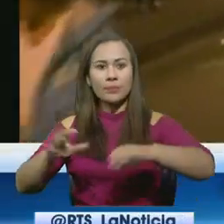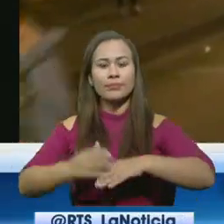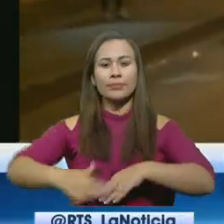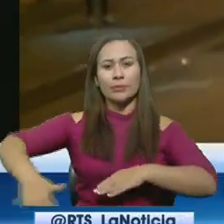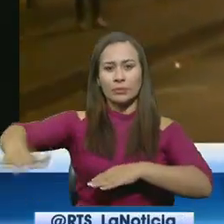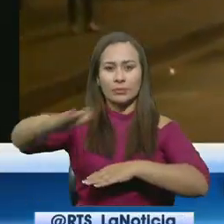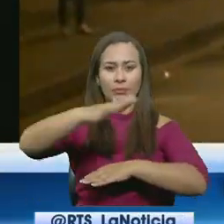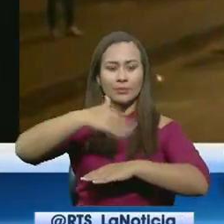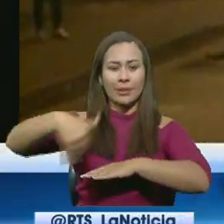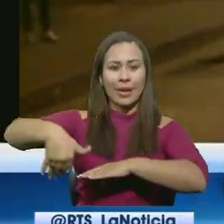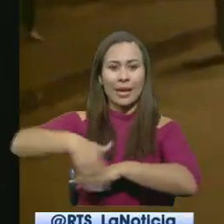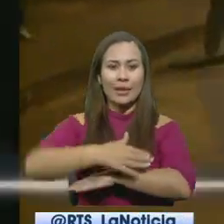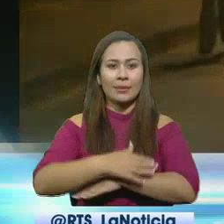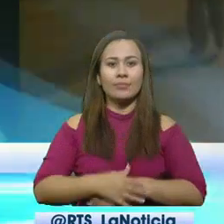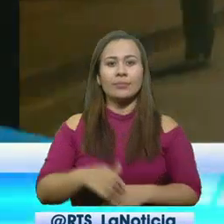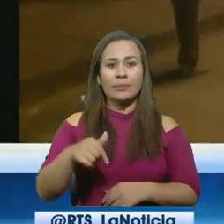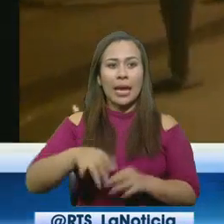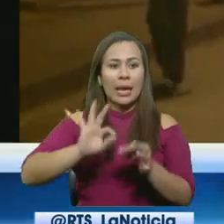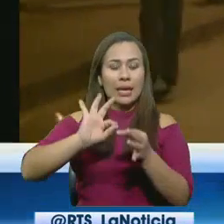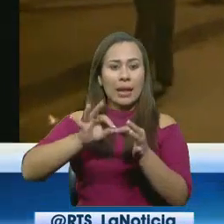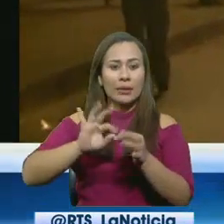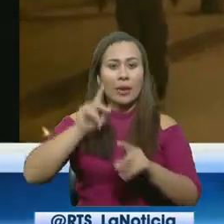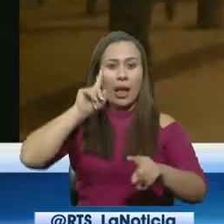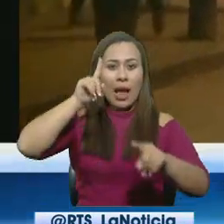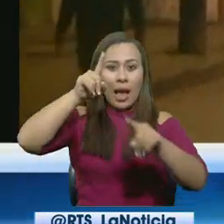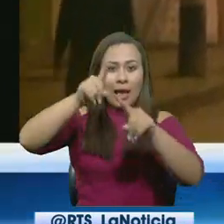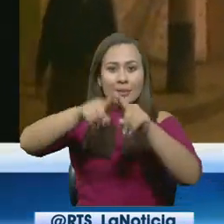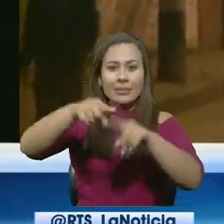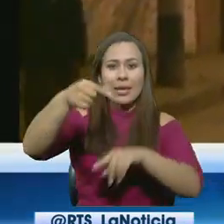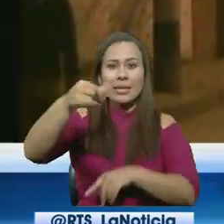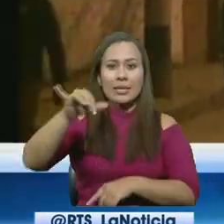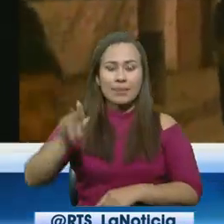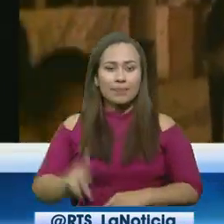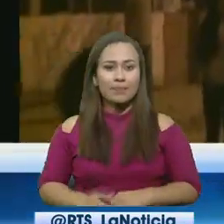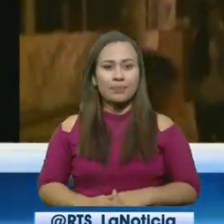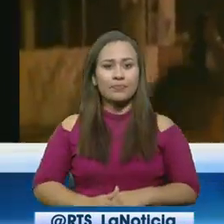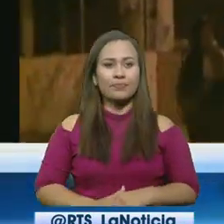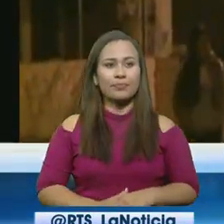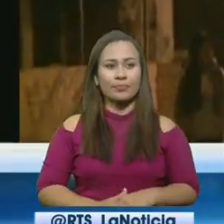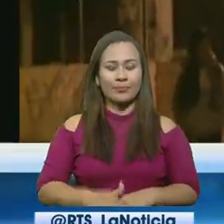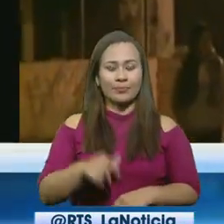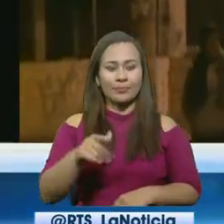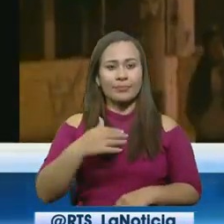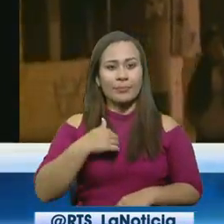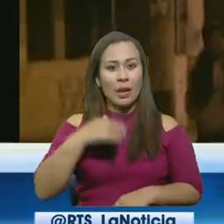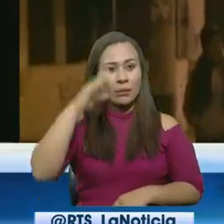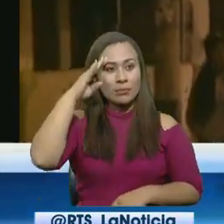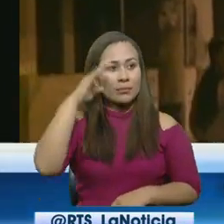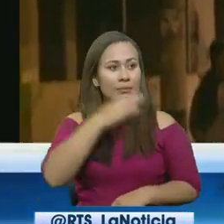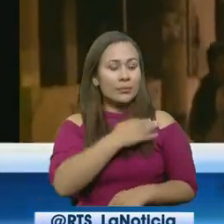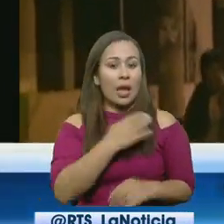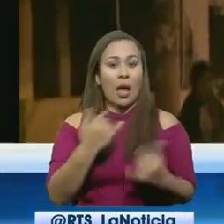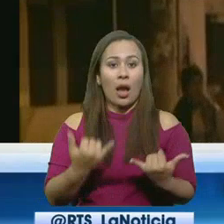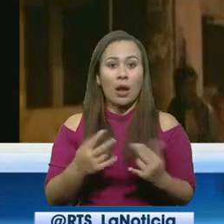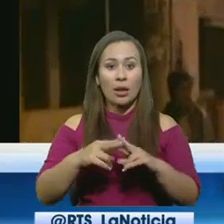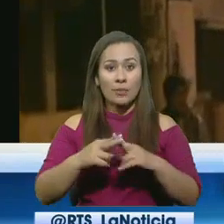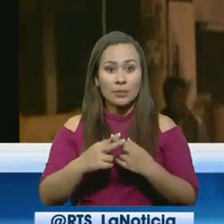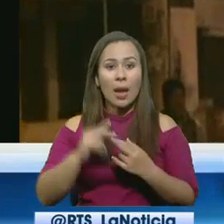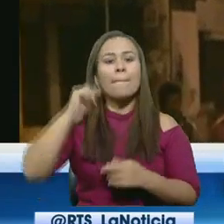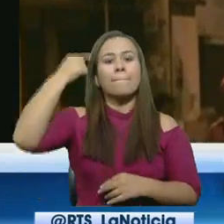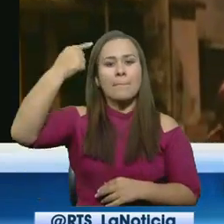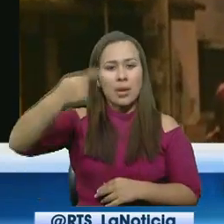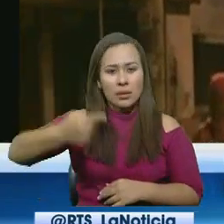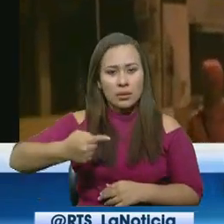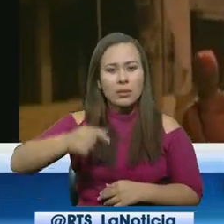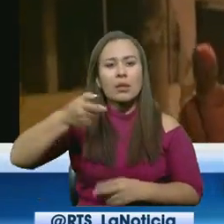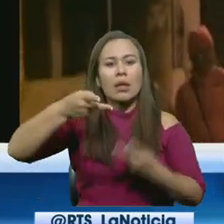vía, desde Calderón hasta el 15. Mi mayor, este mismo operativo se realizará el día de mañana.